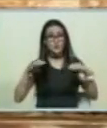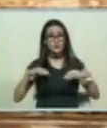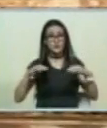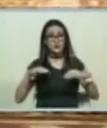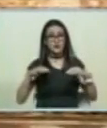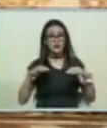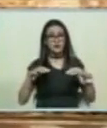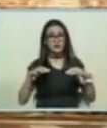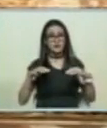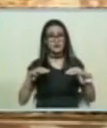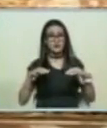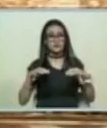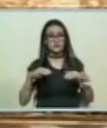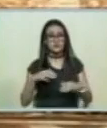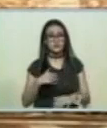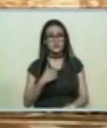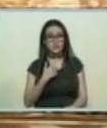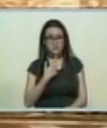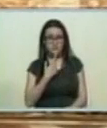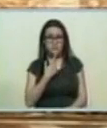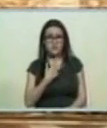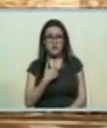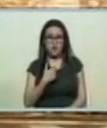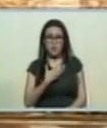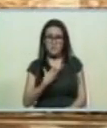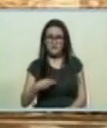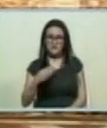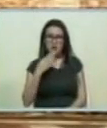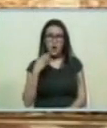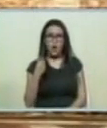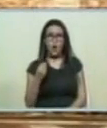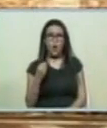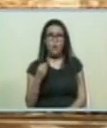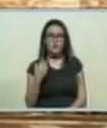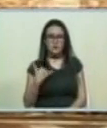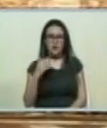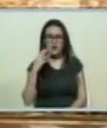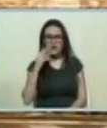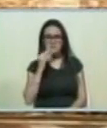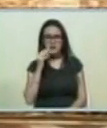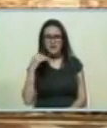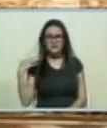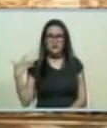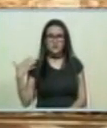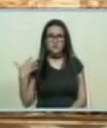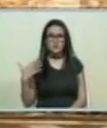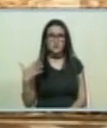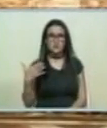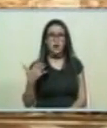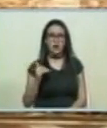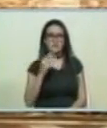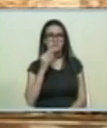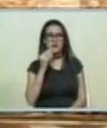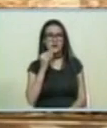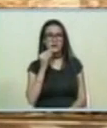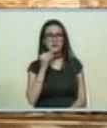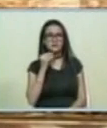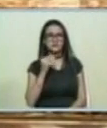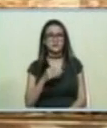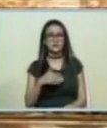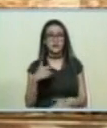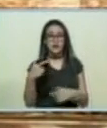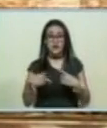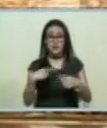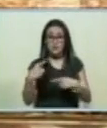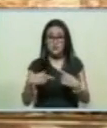compatriotas, se los digo yo que soy un presidente joven, pero ya con experiencia suficiente en la vida. Un ciclo